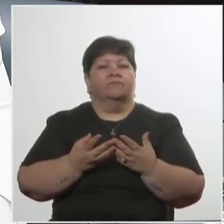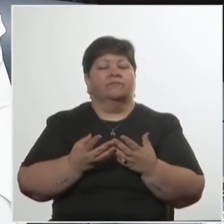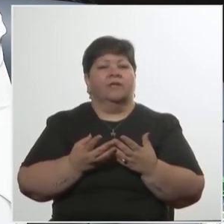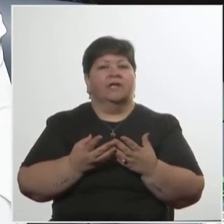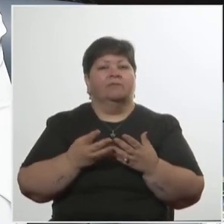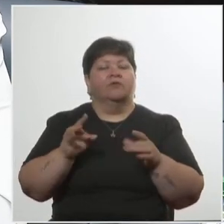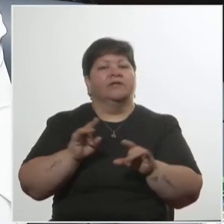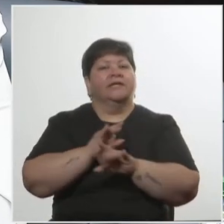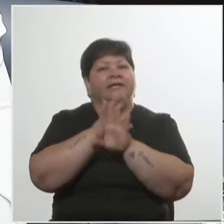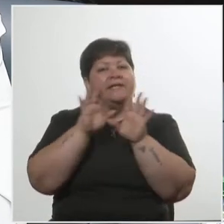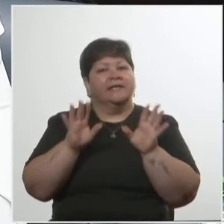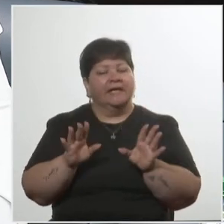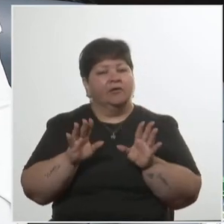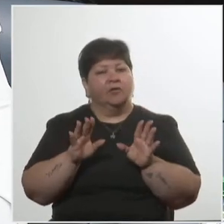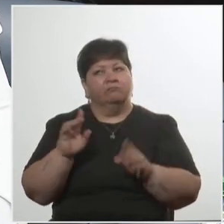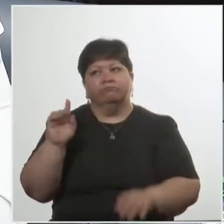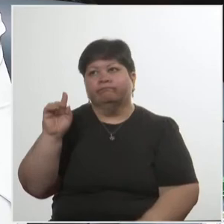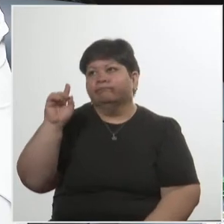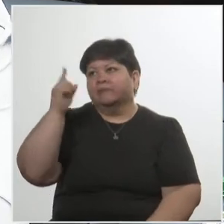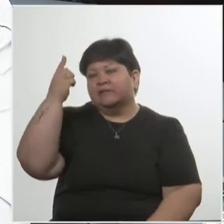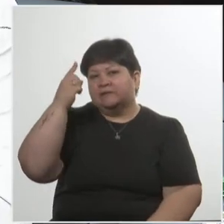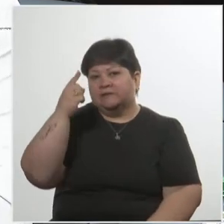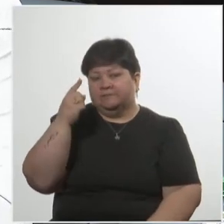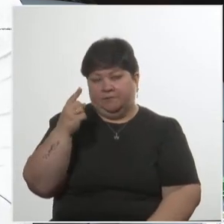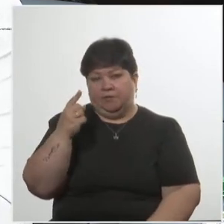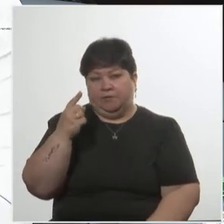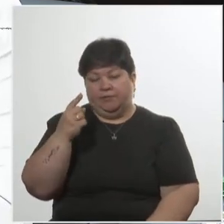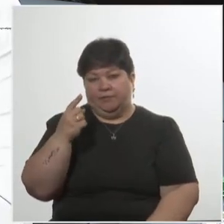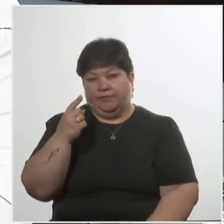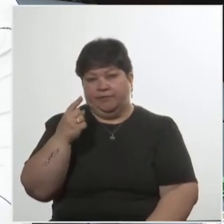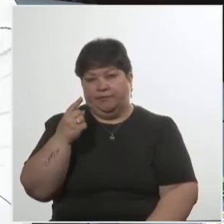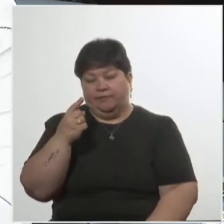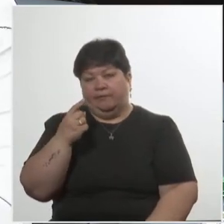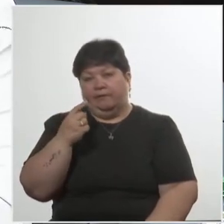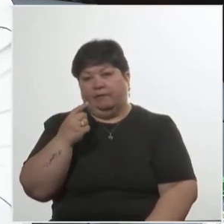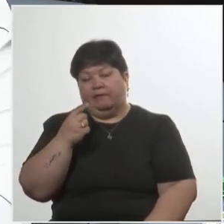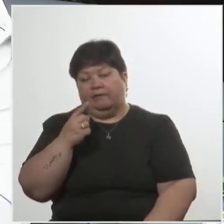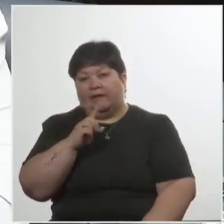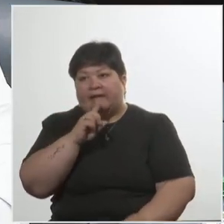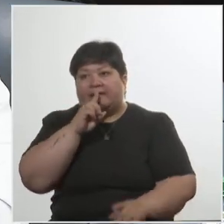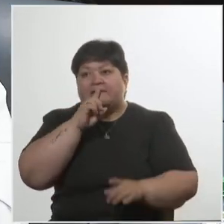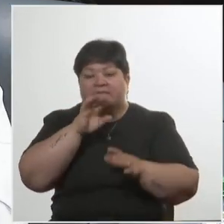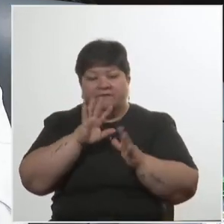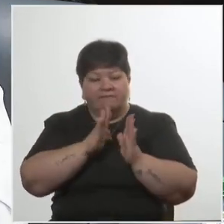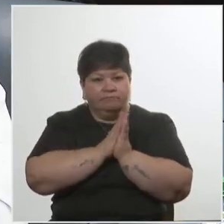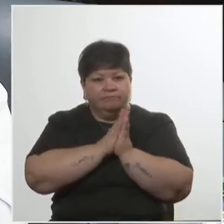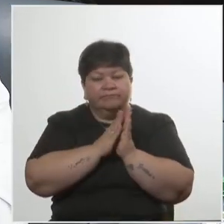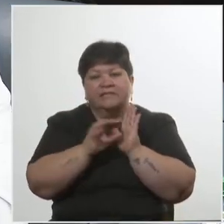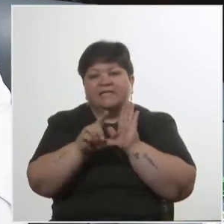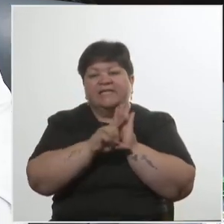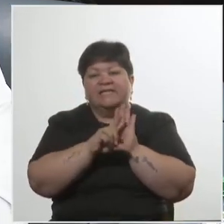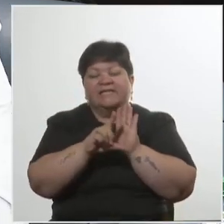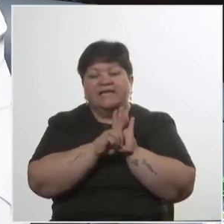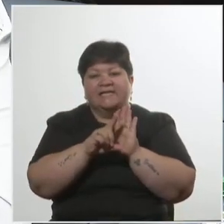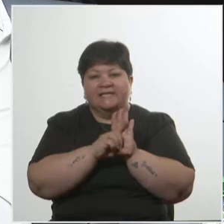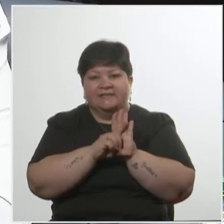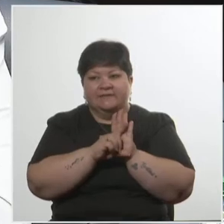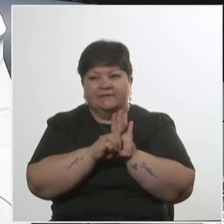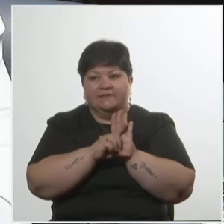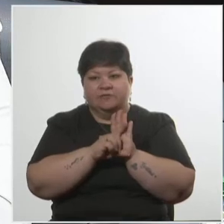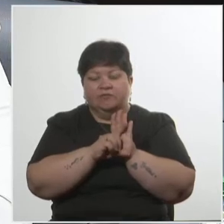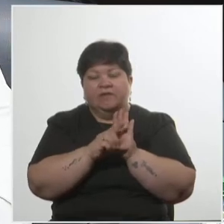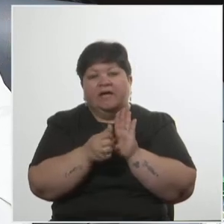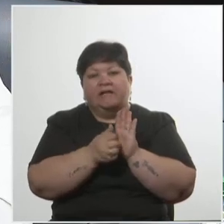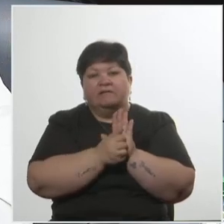el es muy claro que hay un principio de reserva legal en el numeral Trece del artículo 85 del artículo 86 donde